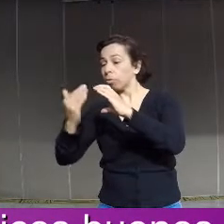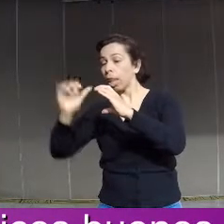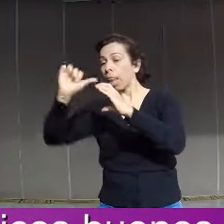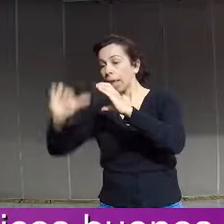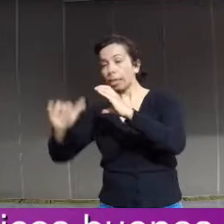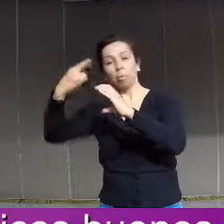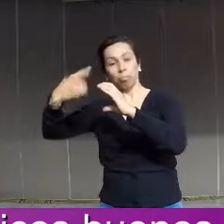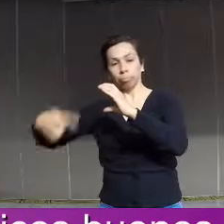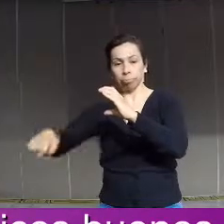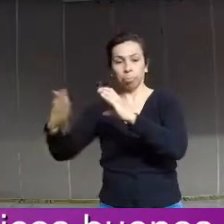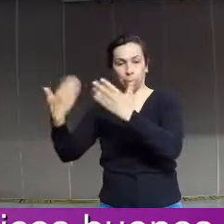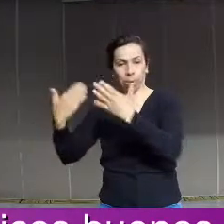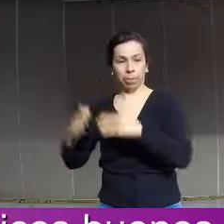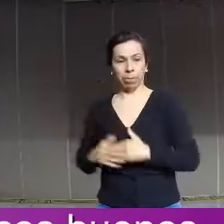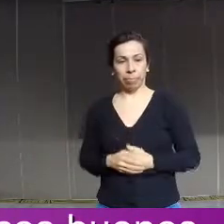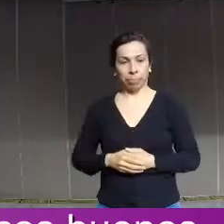Pasar.